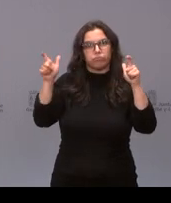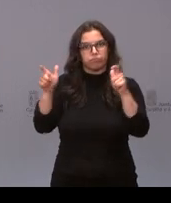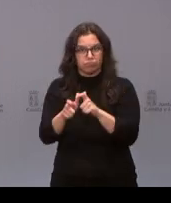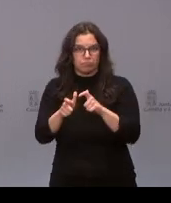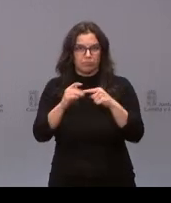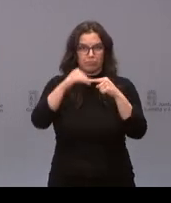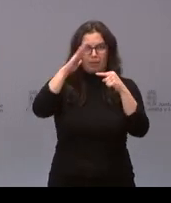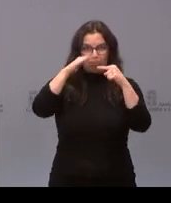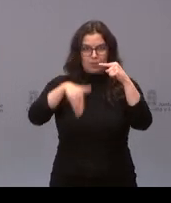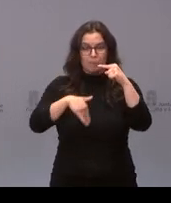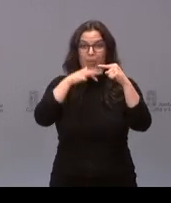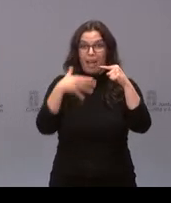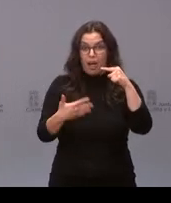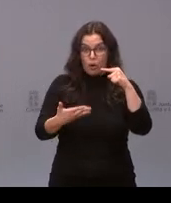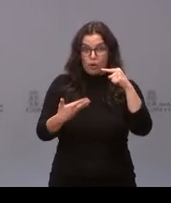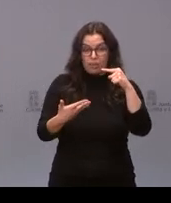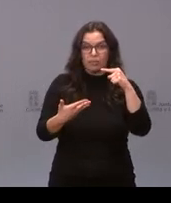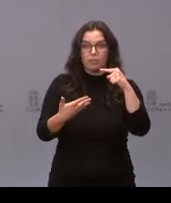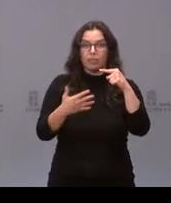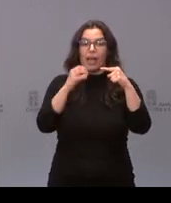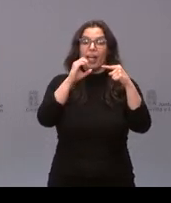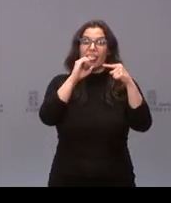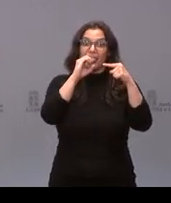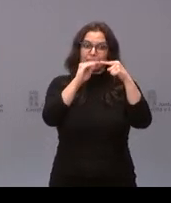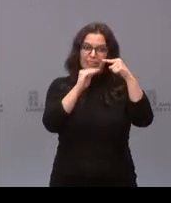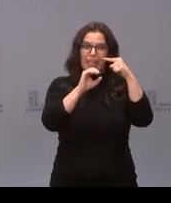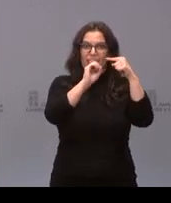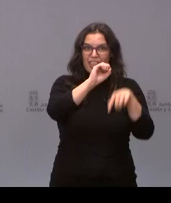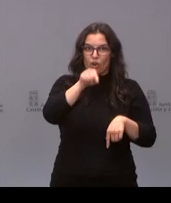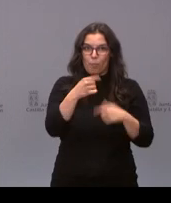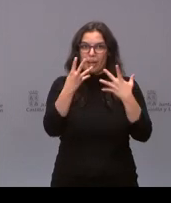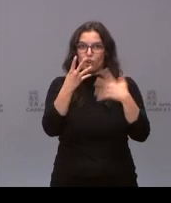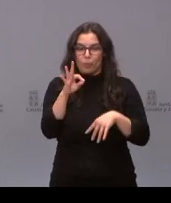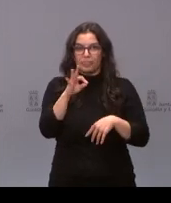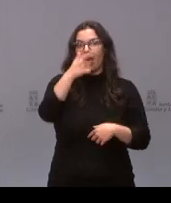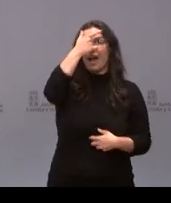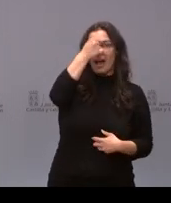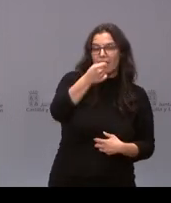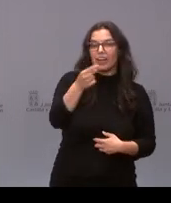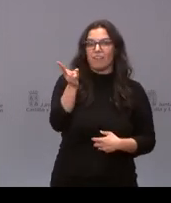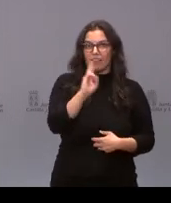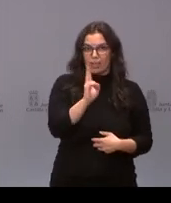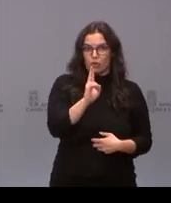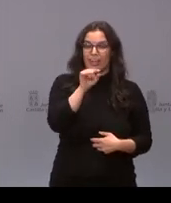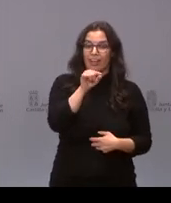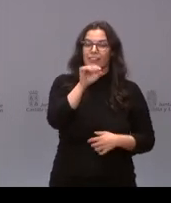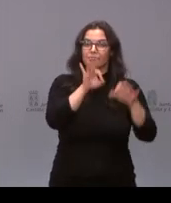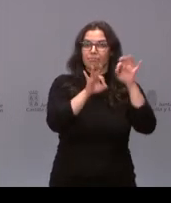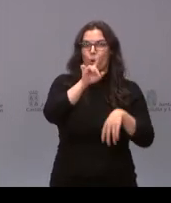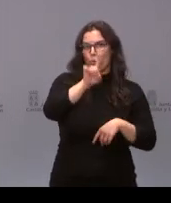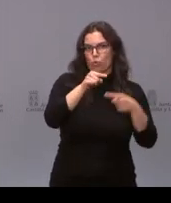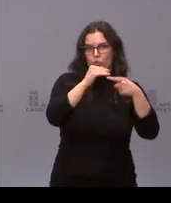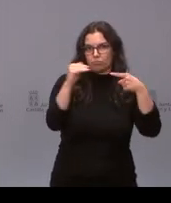y ahora mismo estamos en 0 90 con dos provincias que son ávila y valladolid que están en una tasa de 1